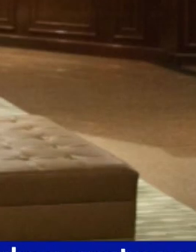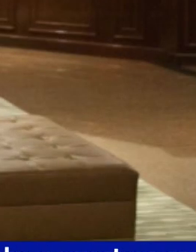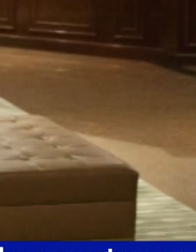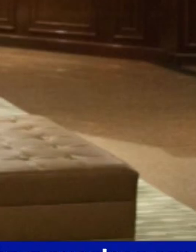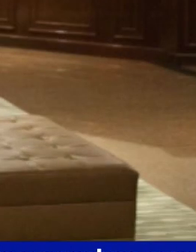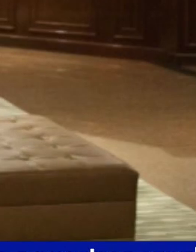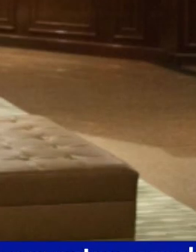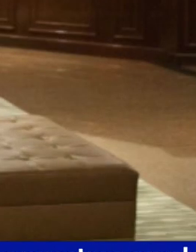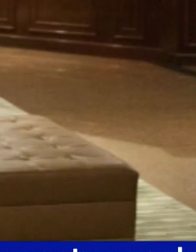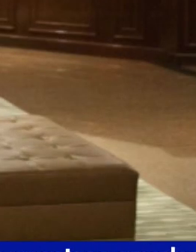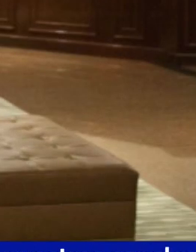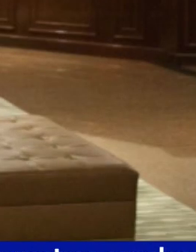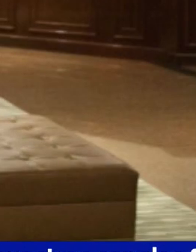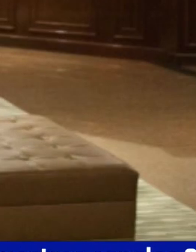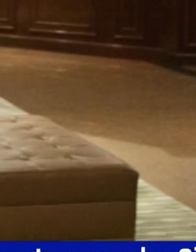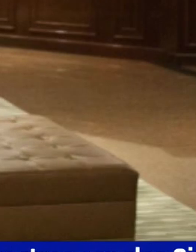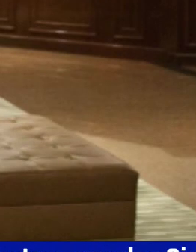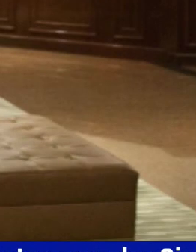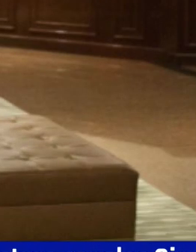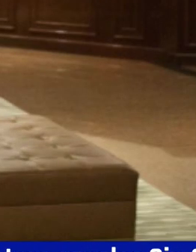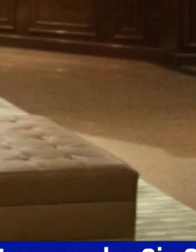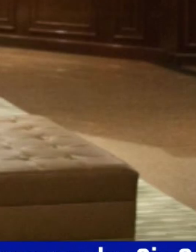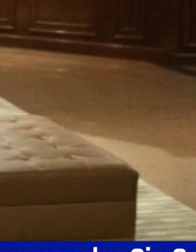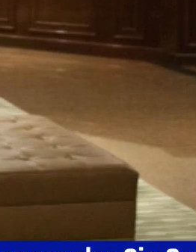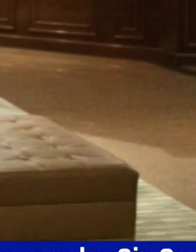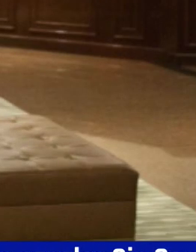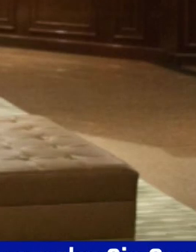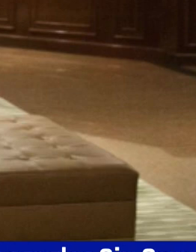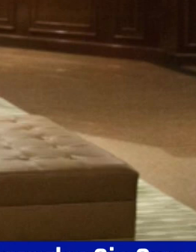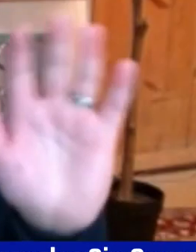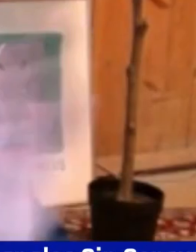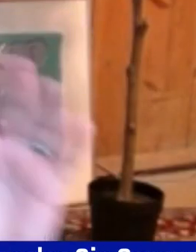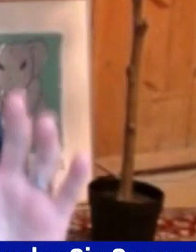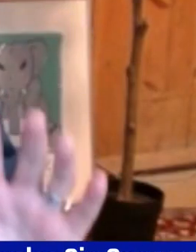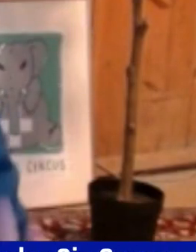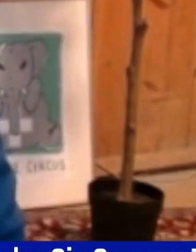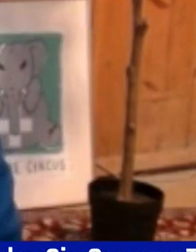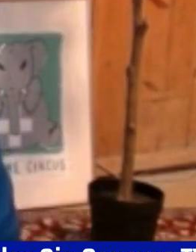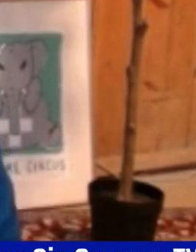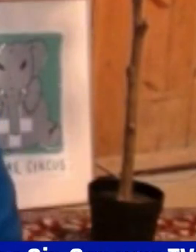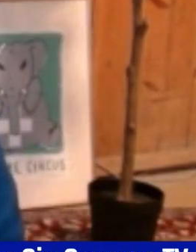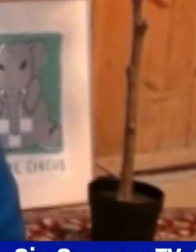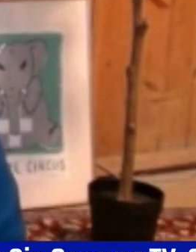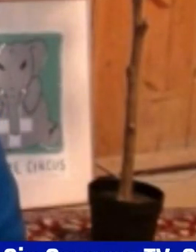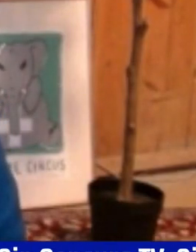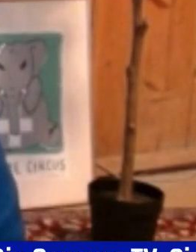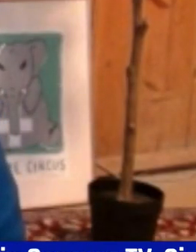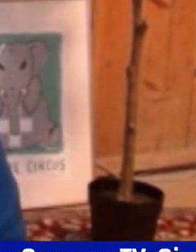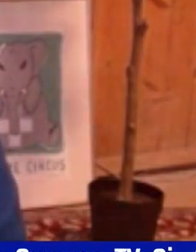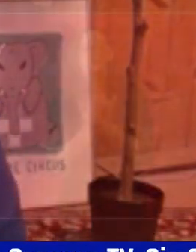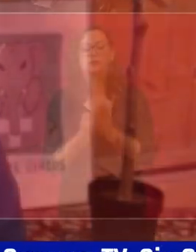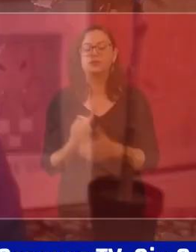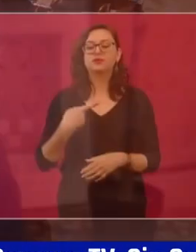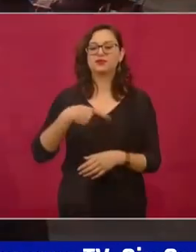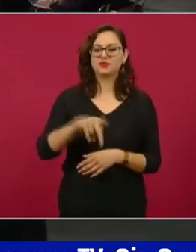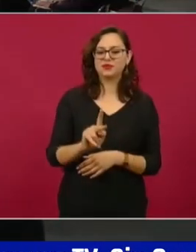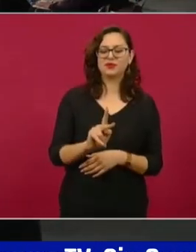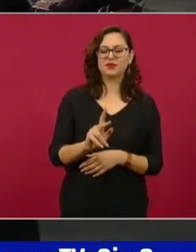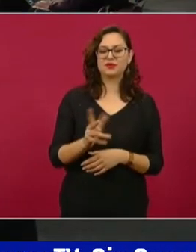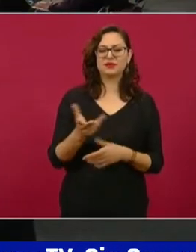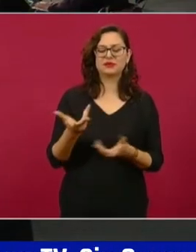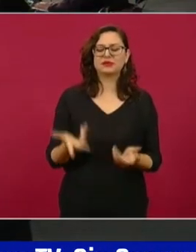del INE? Y dice, no, pues la verdad es que trabajamos igual. No, no sabría decir usted eso, ¿no? La verdad es que pues no